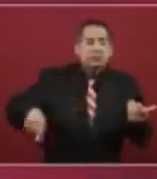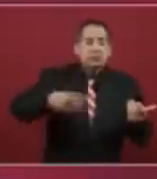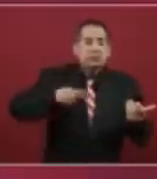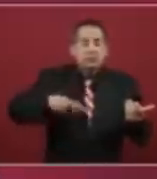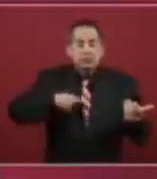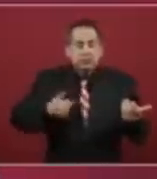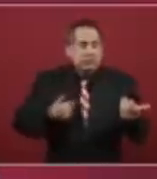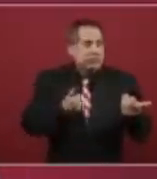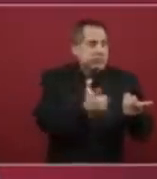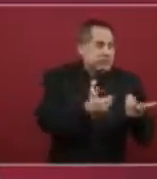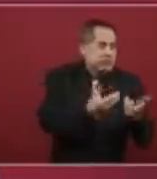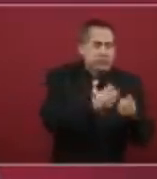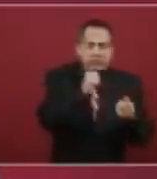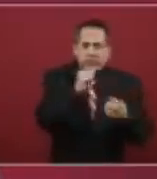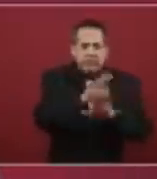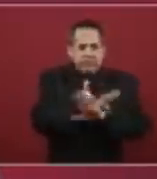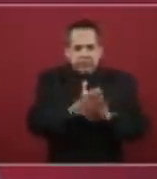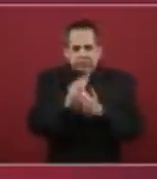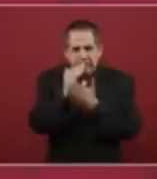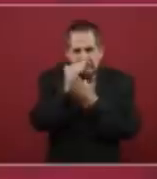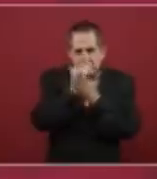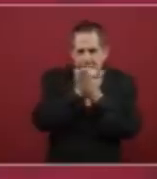respaldo social.